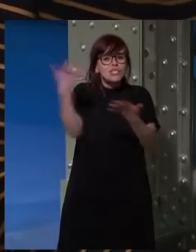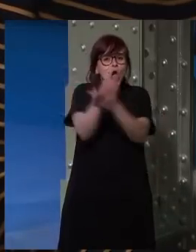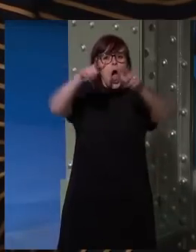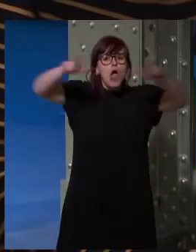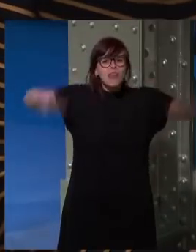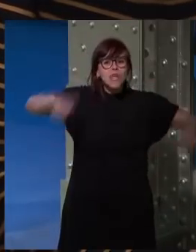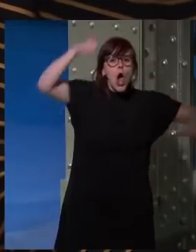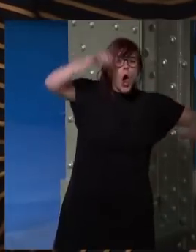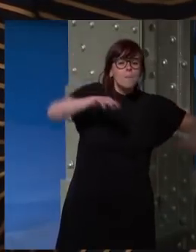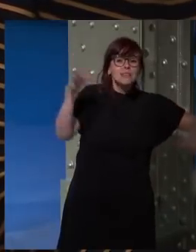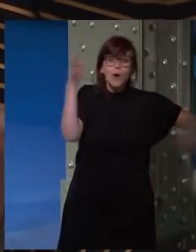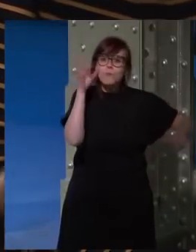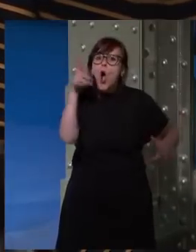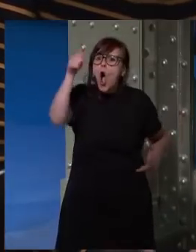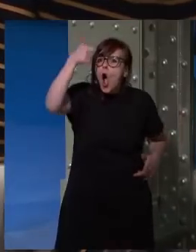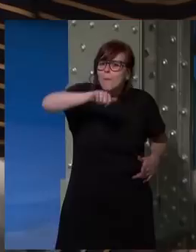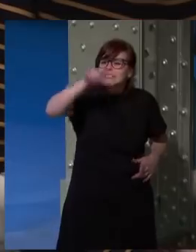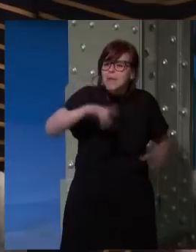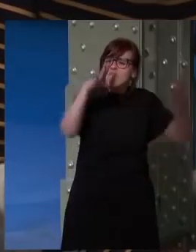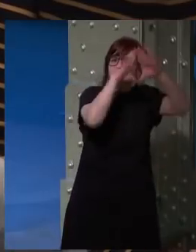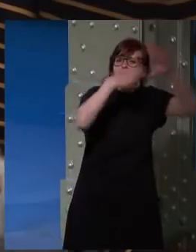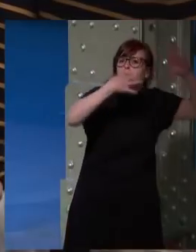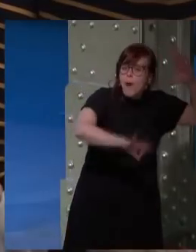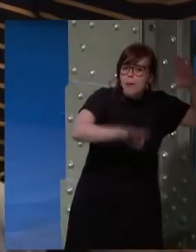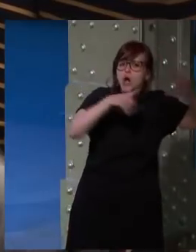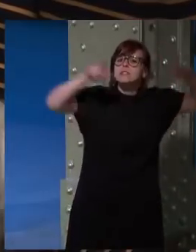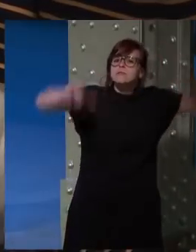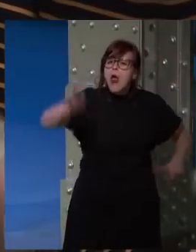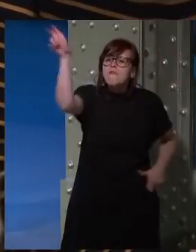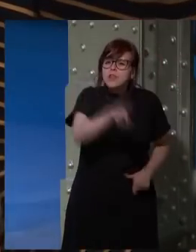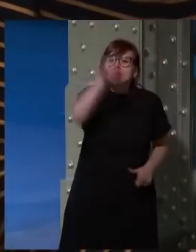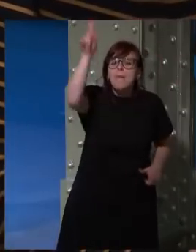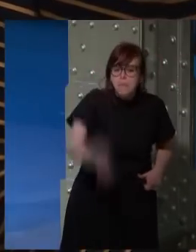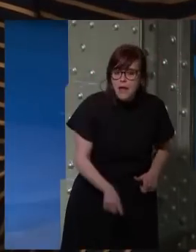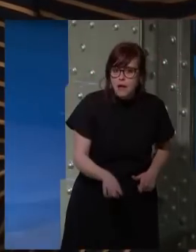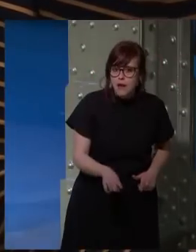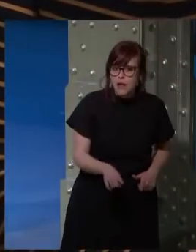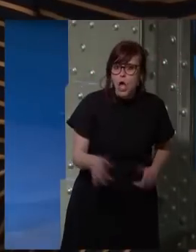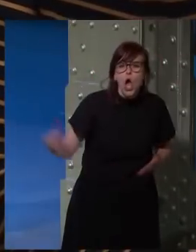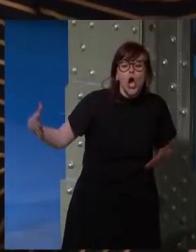los hombres feministas que también están en esta sala, porque si no